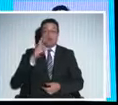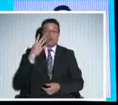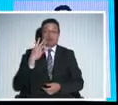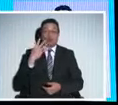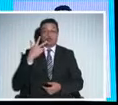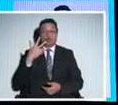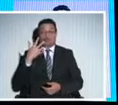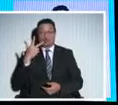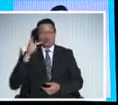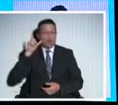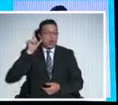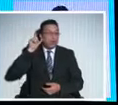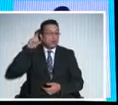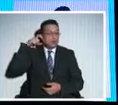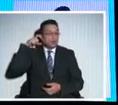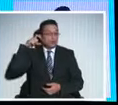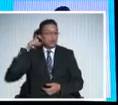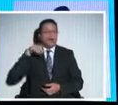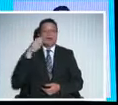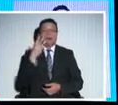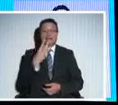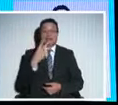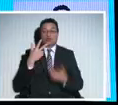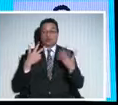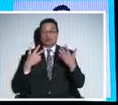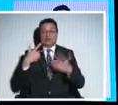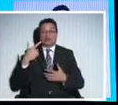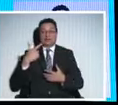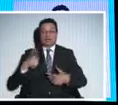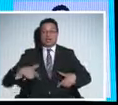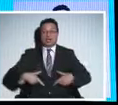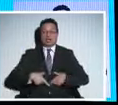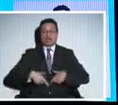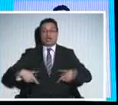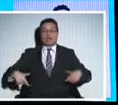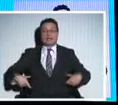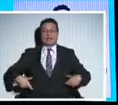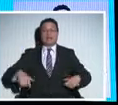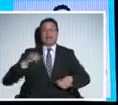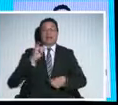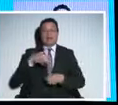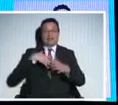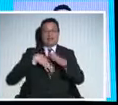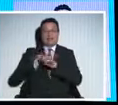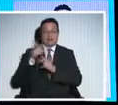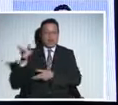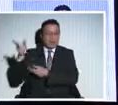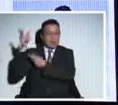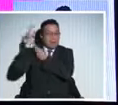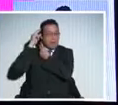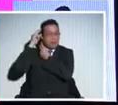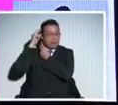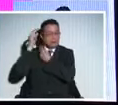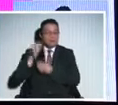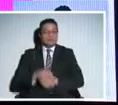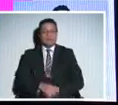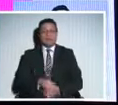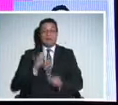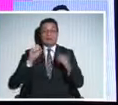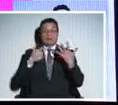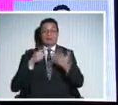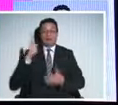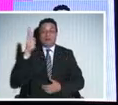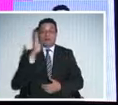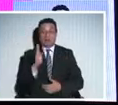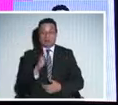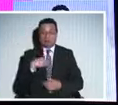1.458 audífonos, 387 corsé y 15 implantes auditivos. En séptimo básico, nuestro curso